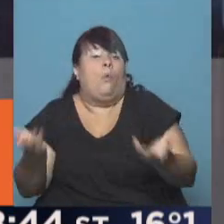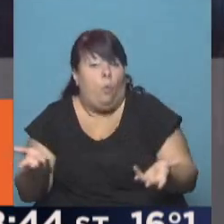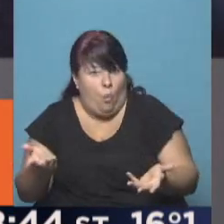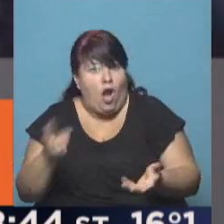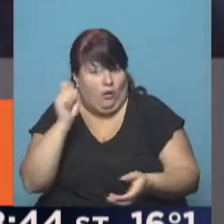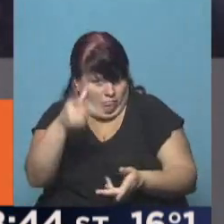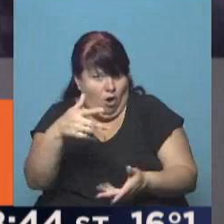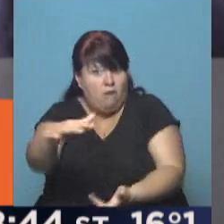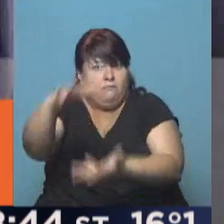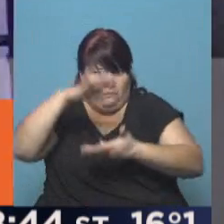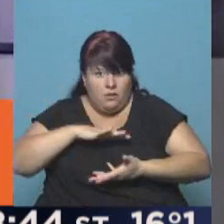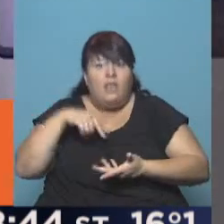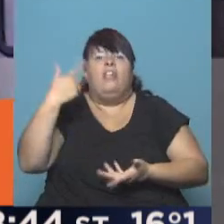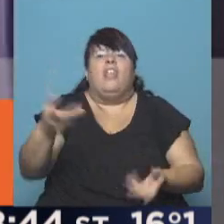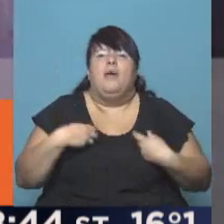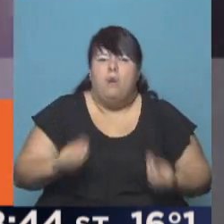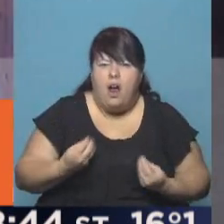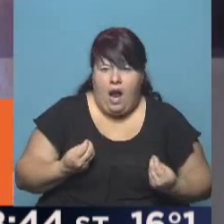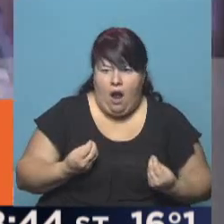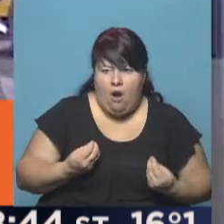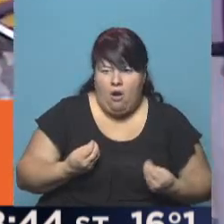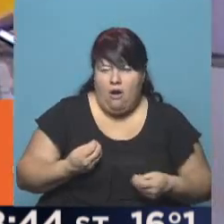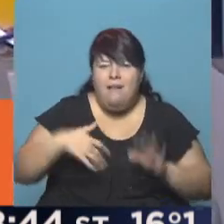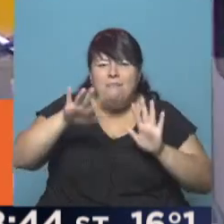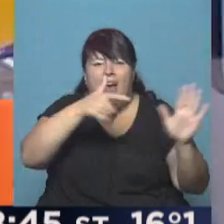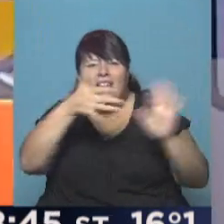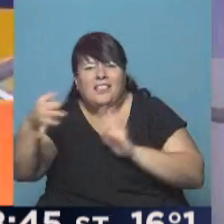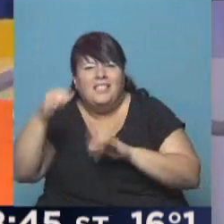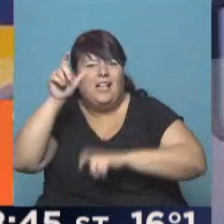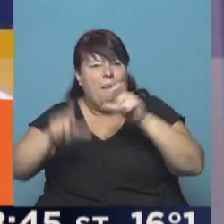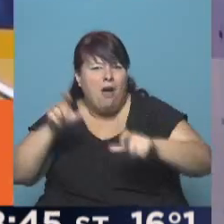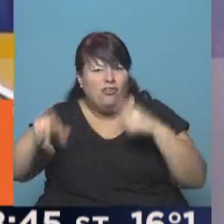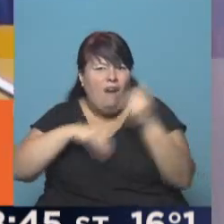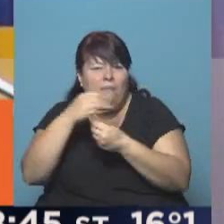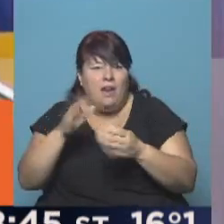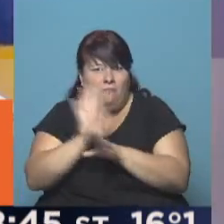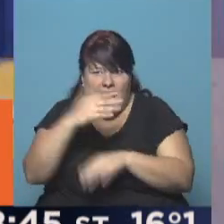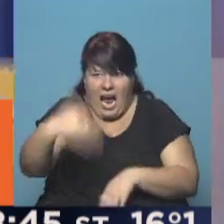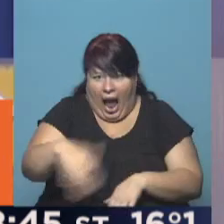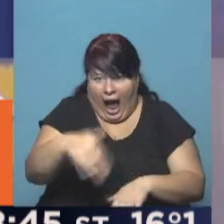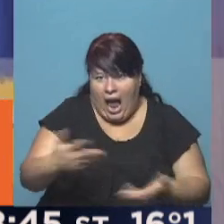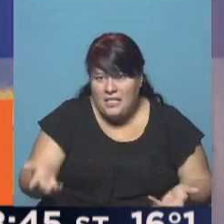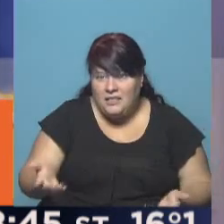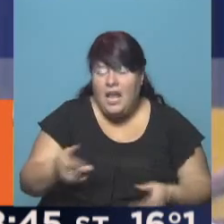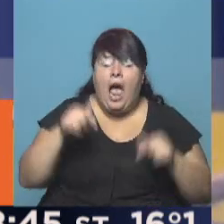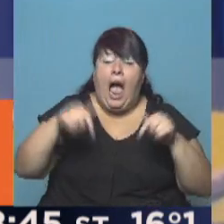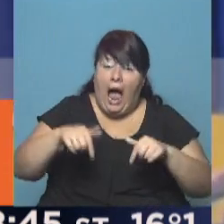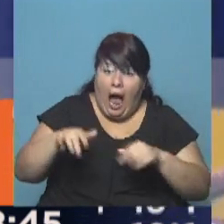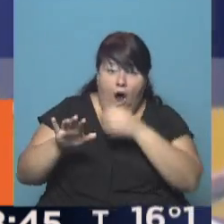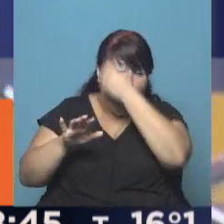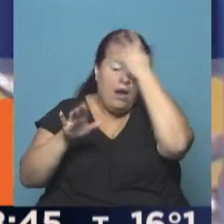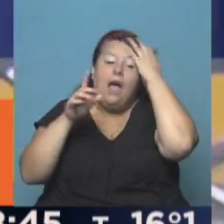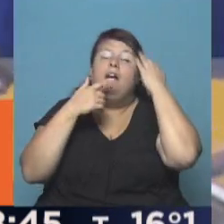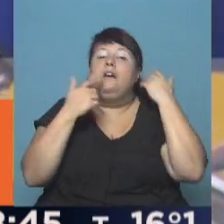ok tomamos la indemnización y después qué hacemos son más de 600 familias que se quedan en la calle y por el momento al menos